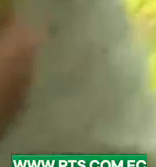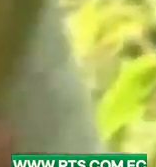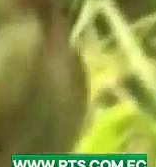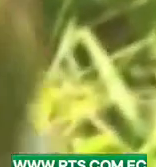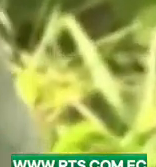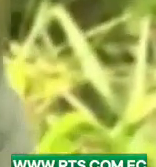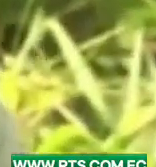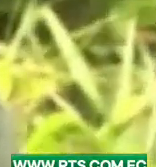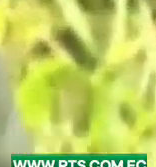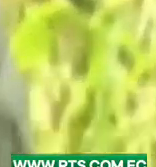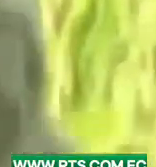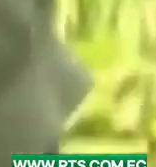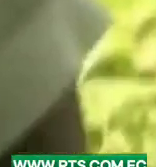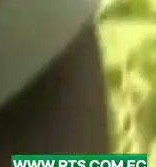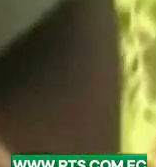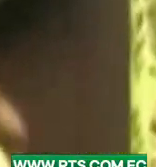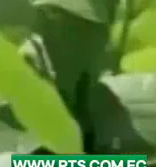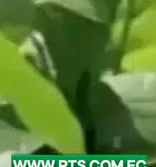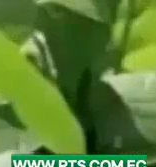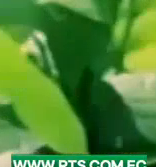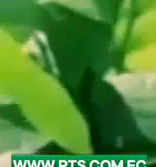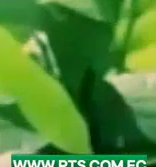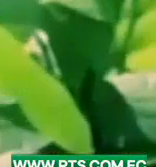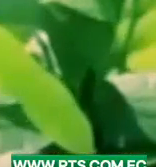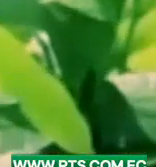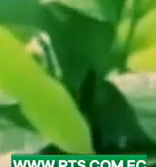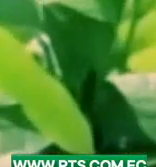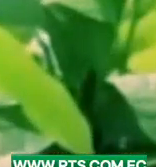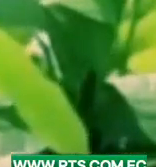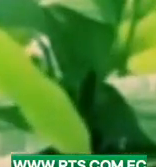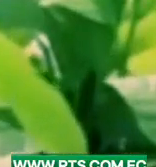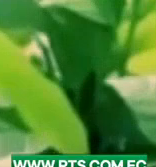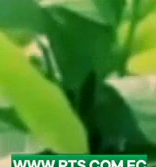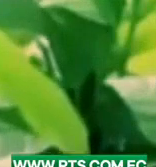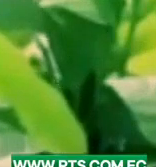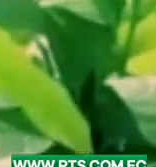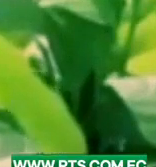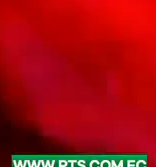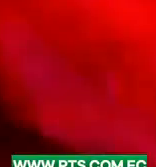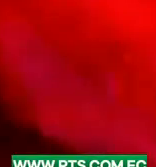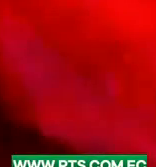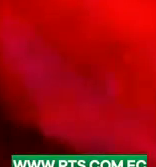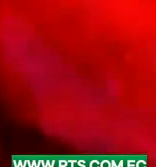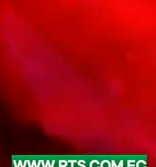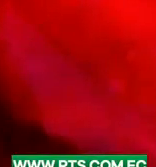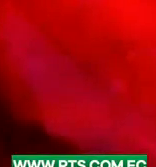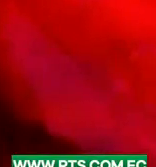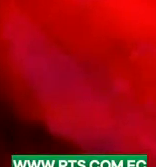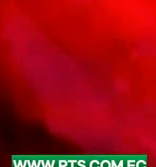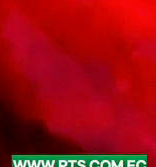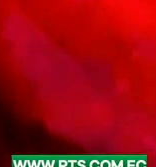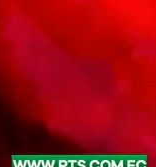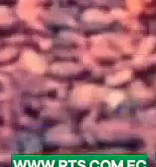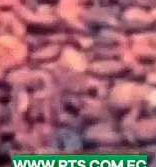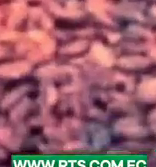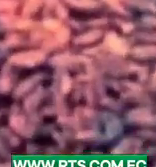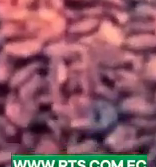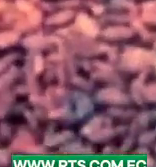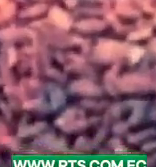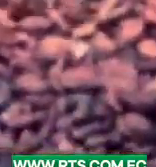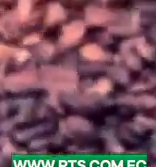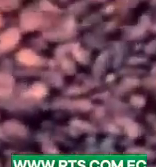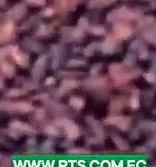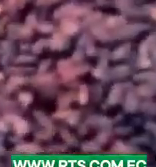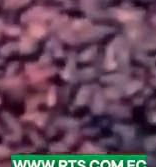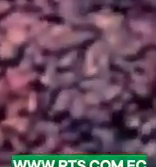Los primeros registros del cacao nacional datan de 5.300 años atrás. En la provincia de Zamora, Chinchipe, un